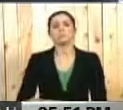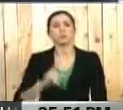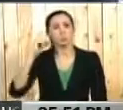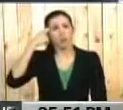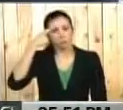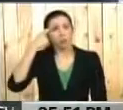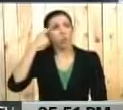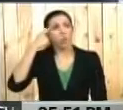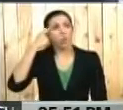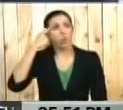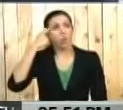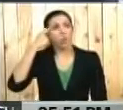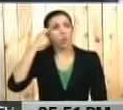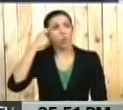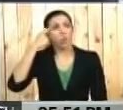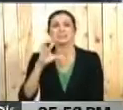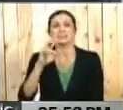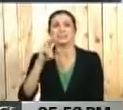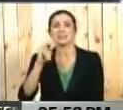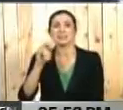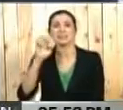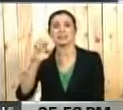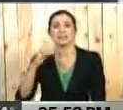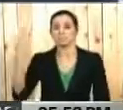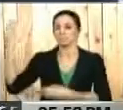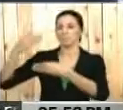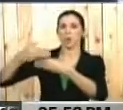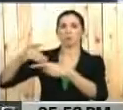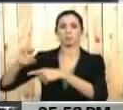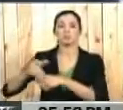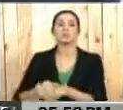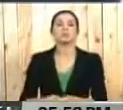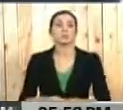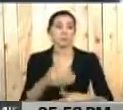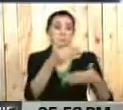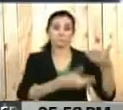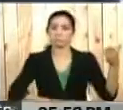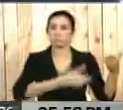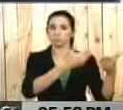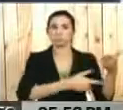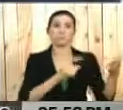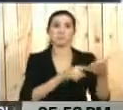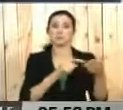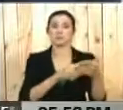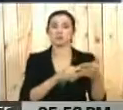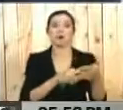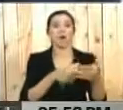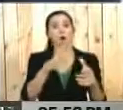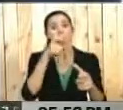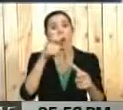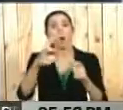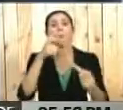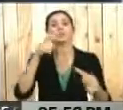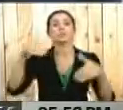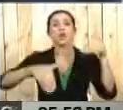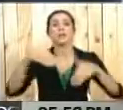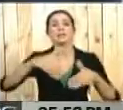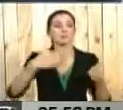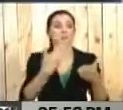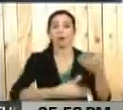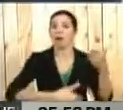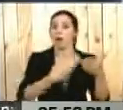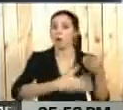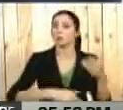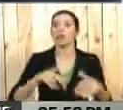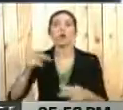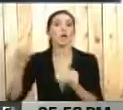recuerdas. Electoral. Se presentó un recurso de omisión legislativa, se declaró la